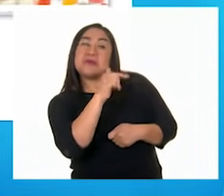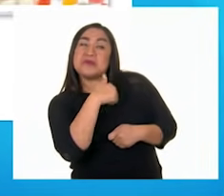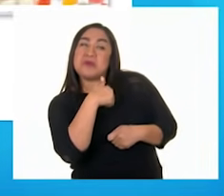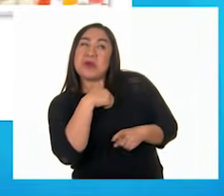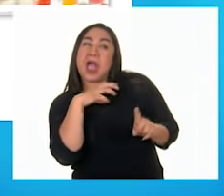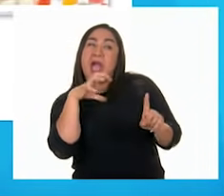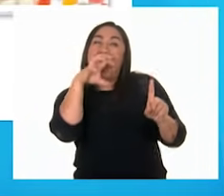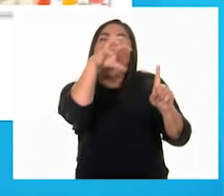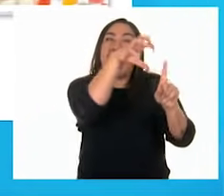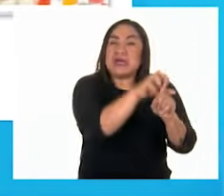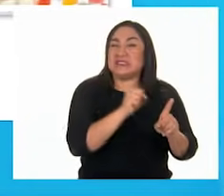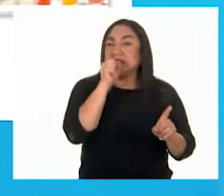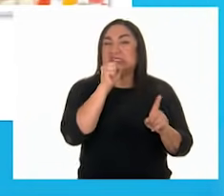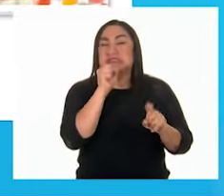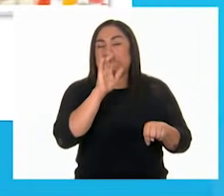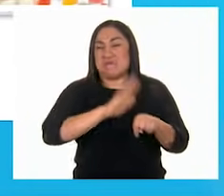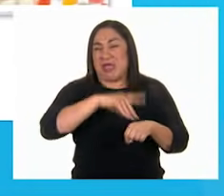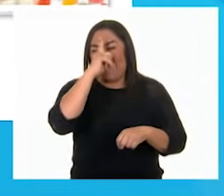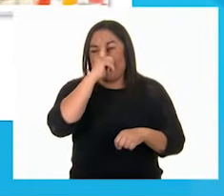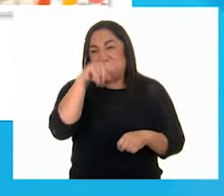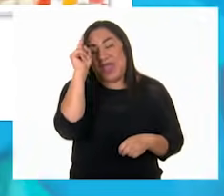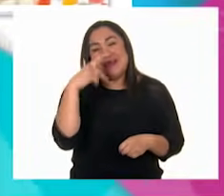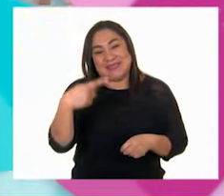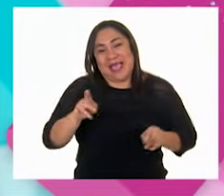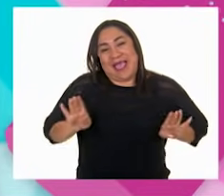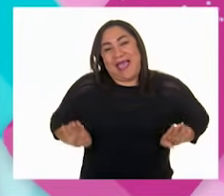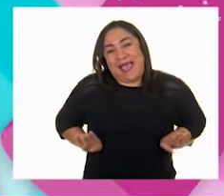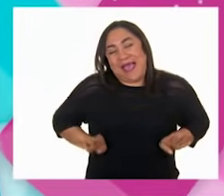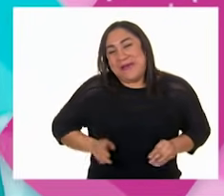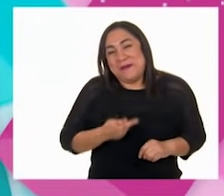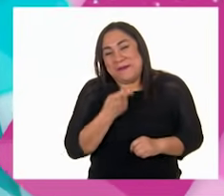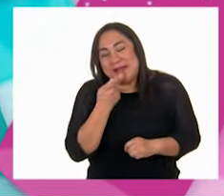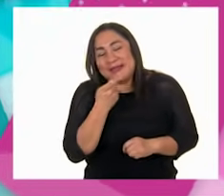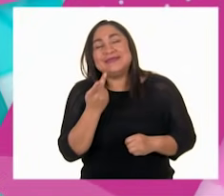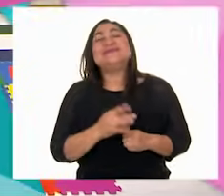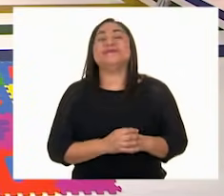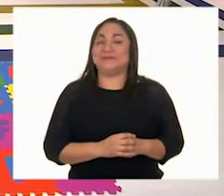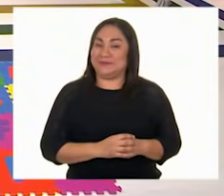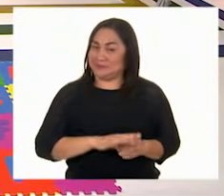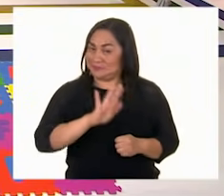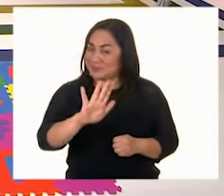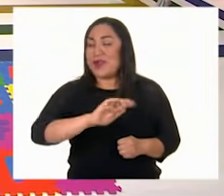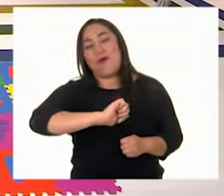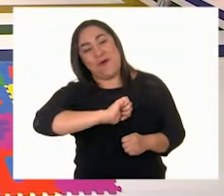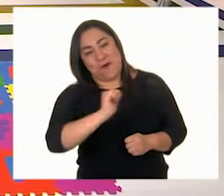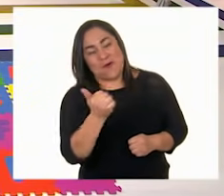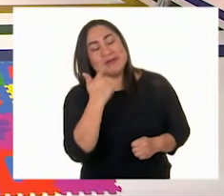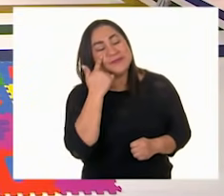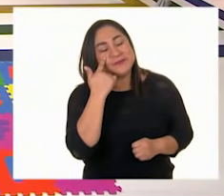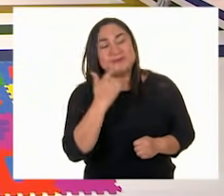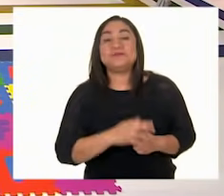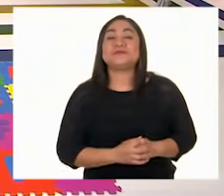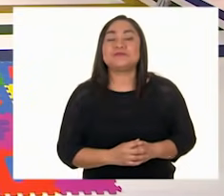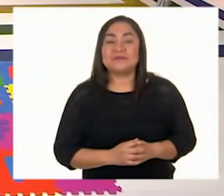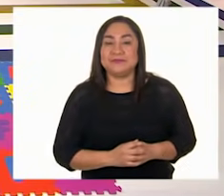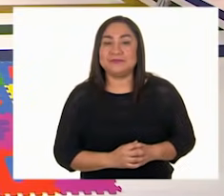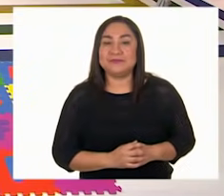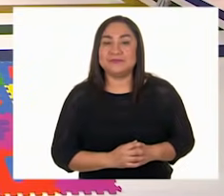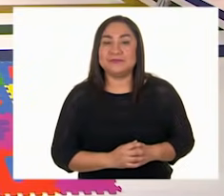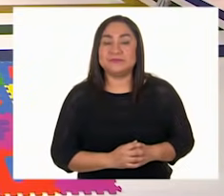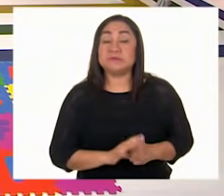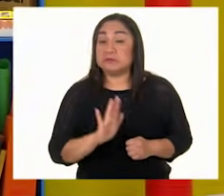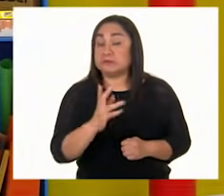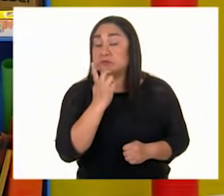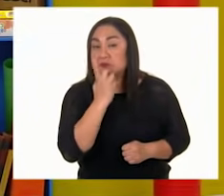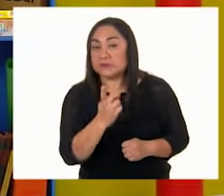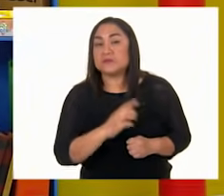para comerte mejor. Ahora vamos con otra participación. Perfecto. Muy bien, maestra.